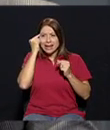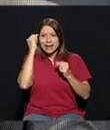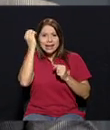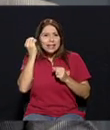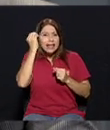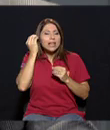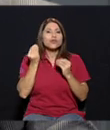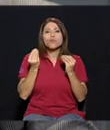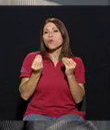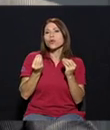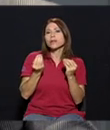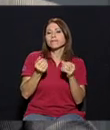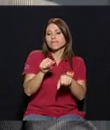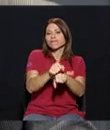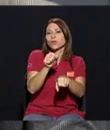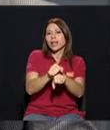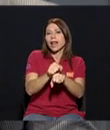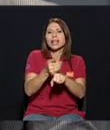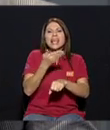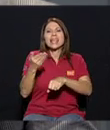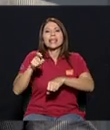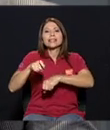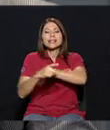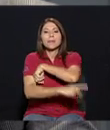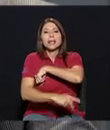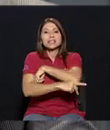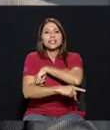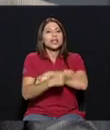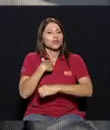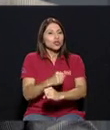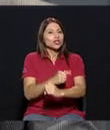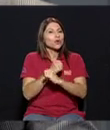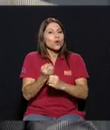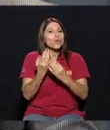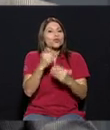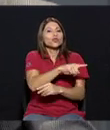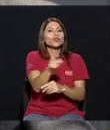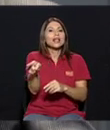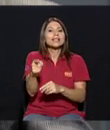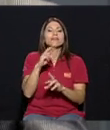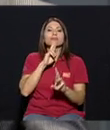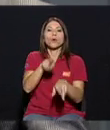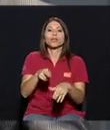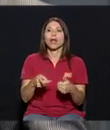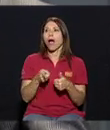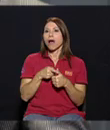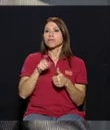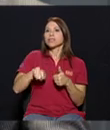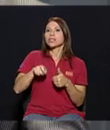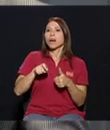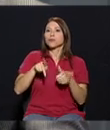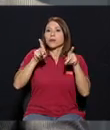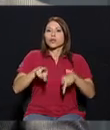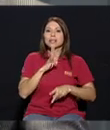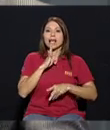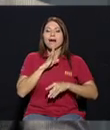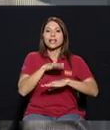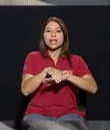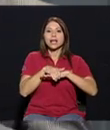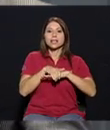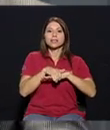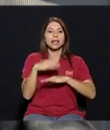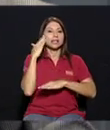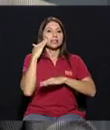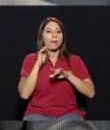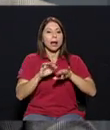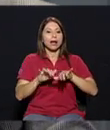utilitarios qué es lo que el país necesita. Yo estoy seguro que más de uno respondería personas que hablen inglés y sepan cómputo, punto.